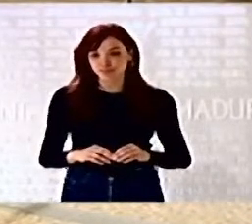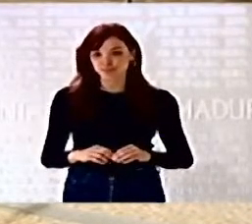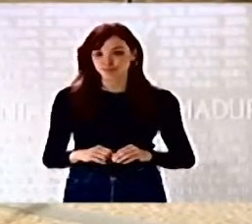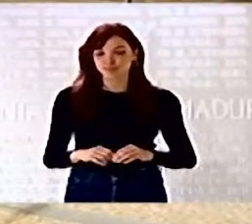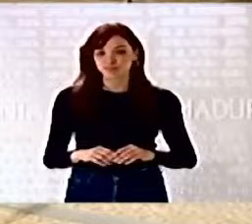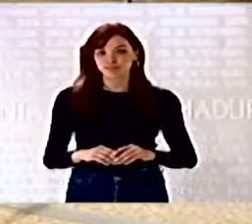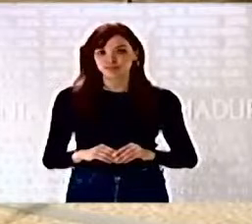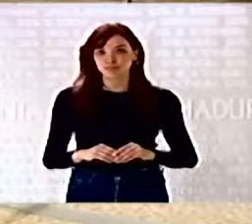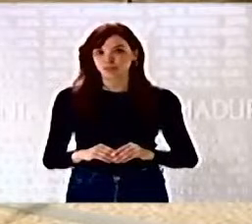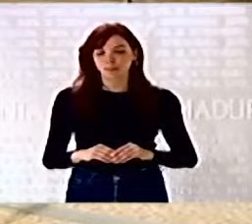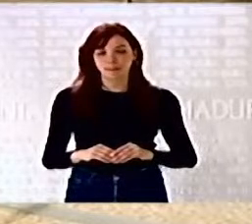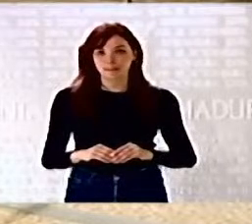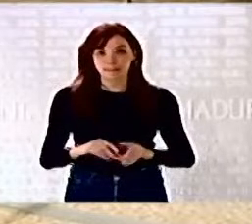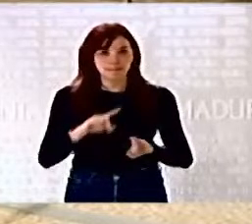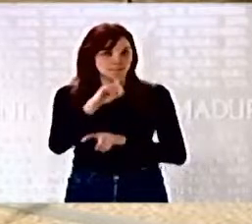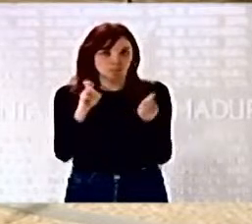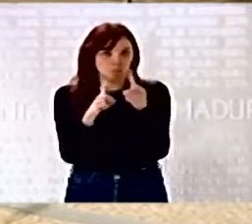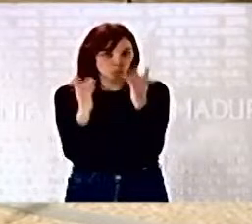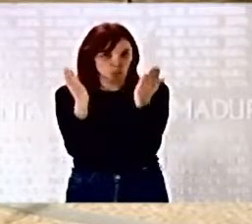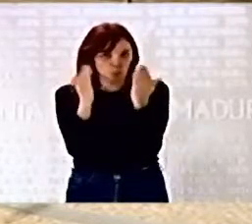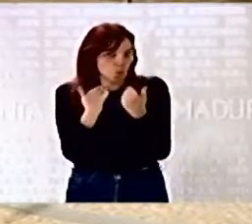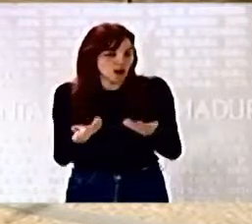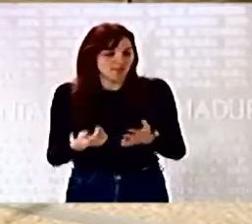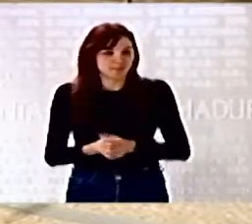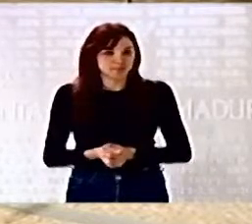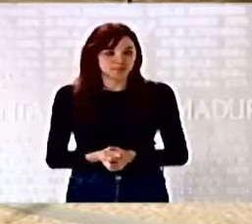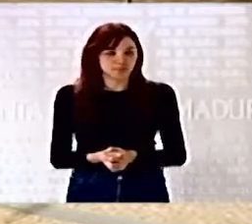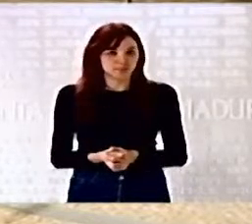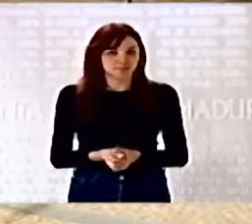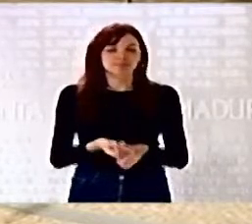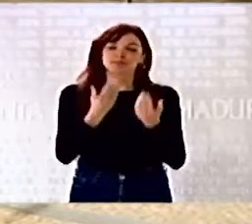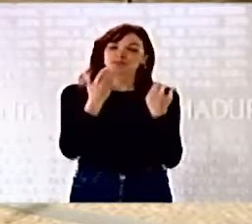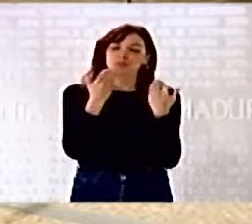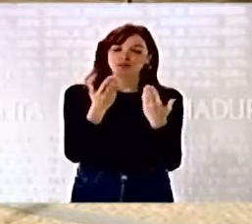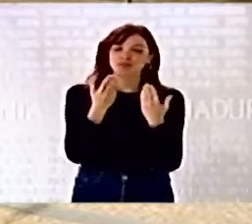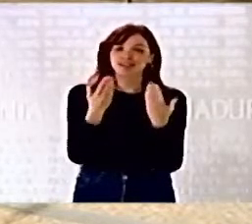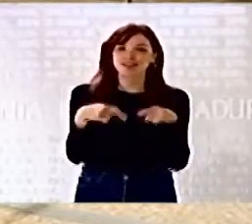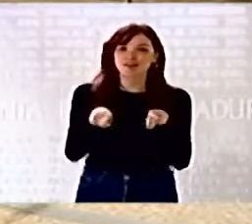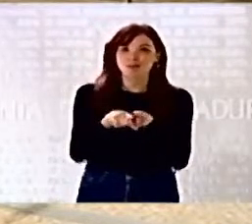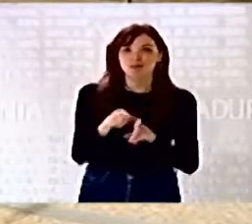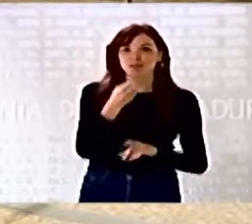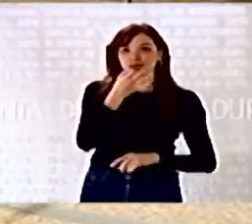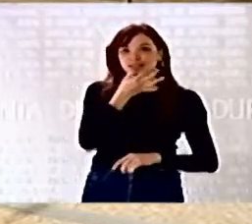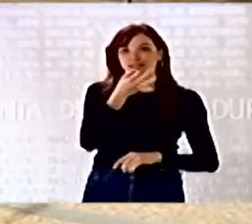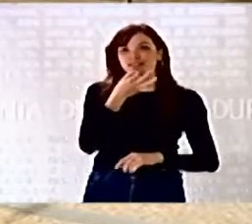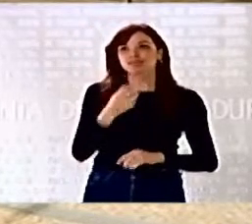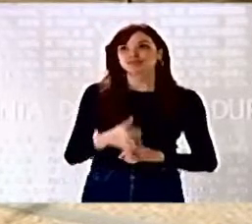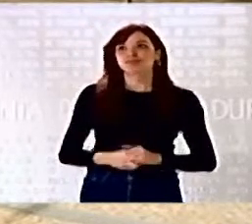No, no hay preguntas. Bueno, pues, muchas gracias igualmente. Buenas tardes.